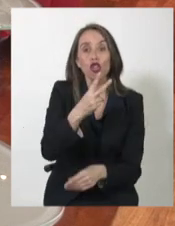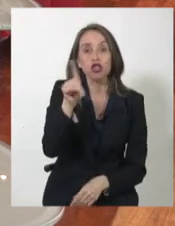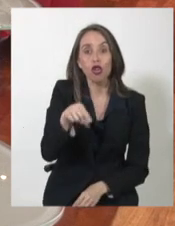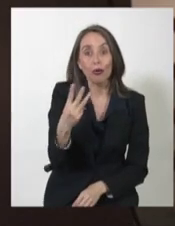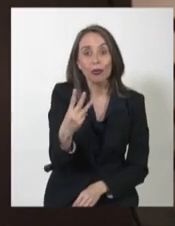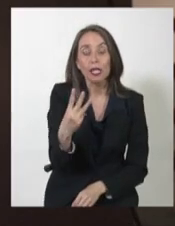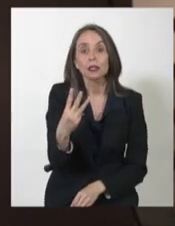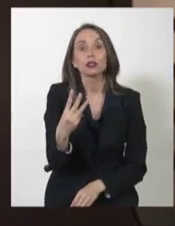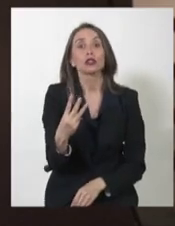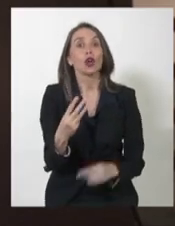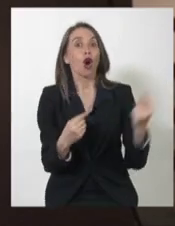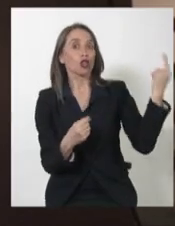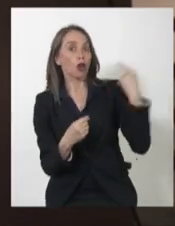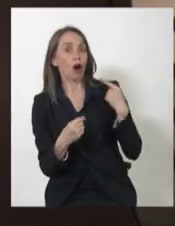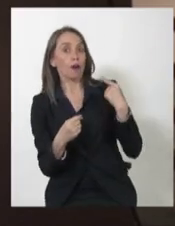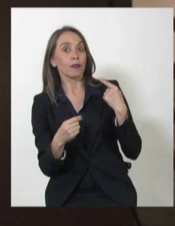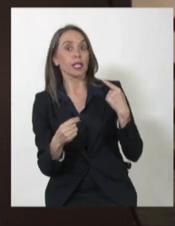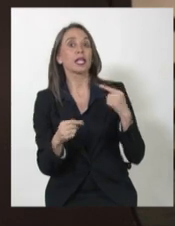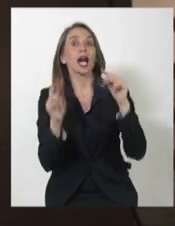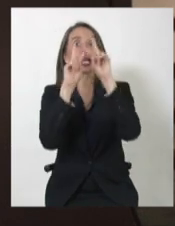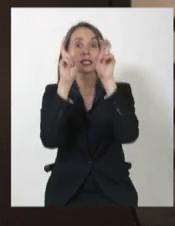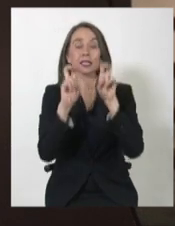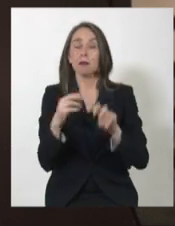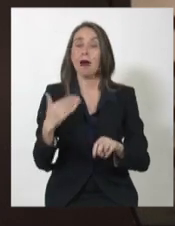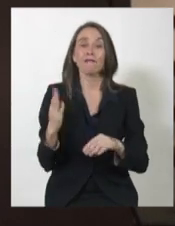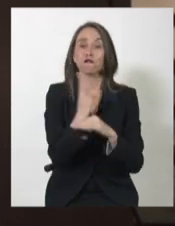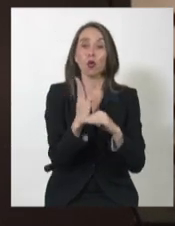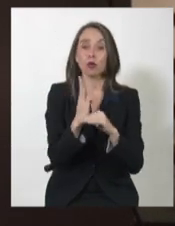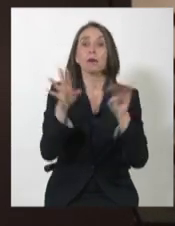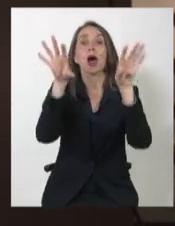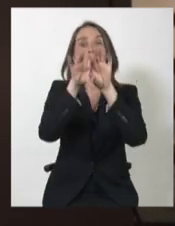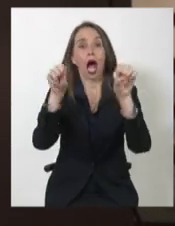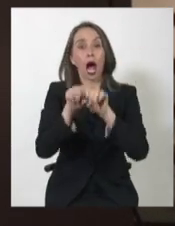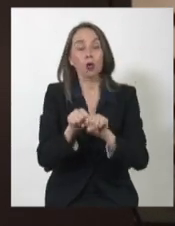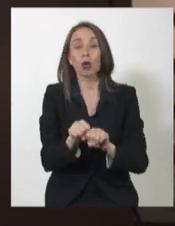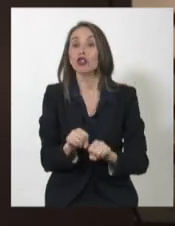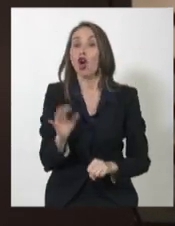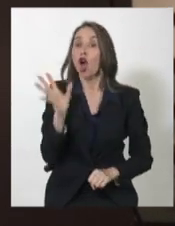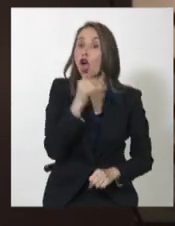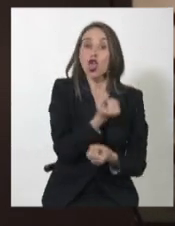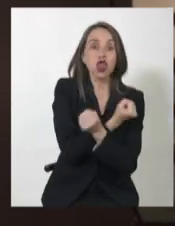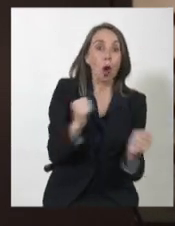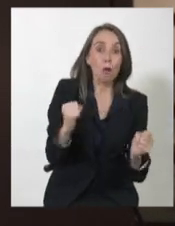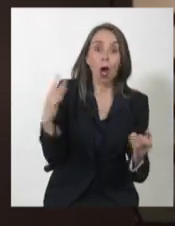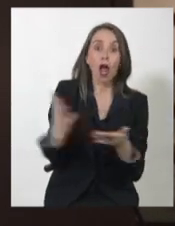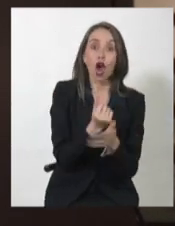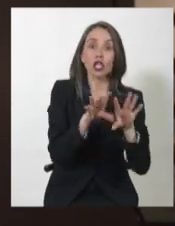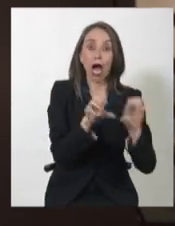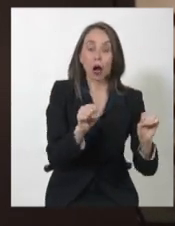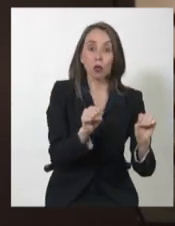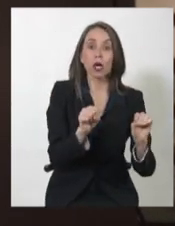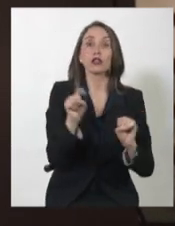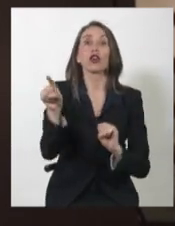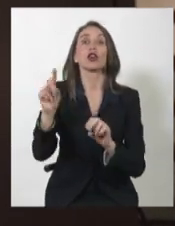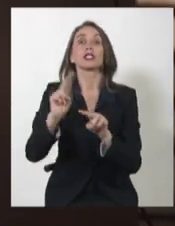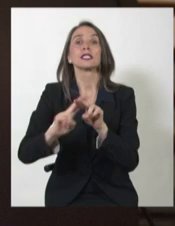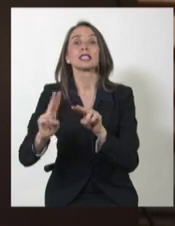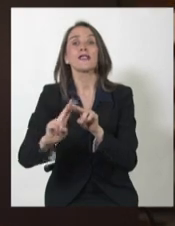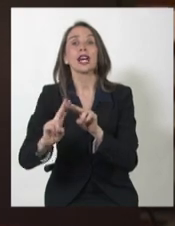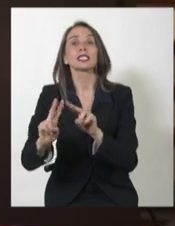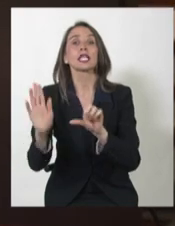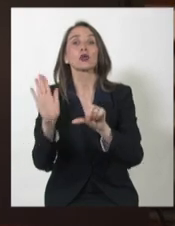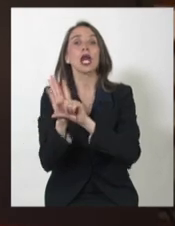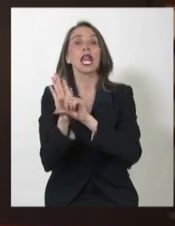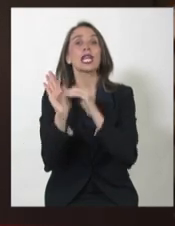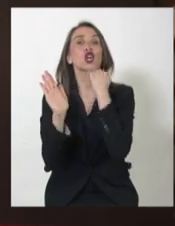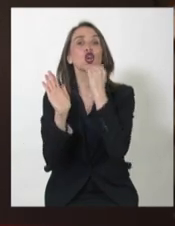a acuerdo sobre materias fundamentales, y aquellas en que no haya acuerdo va a quedar a la legislación común.